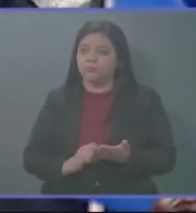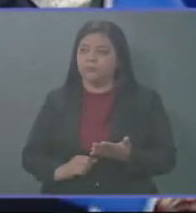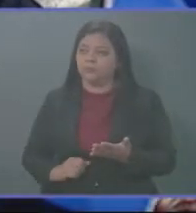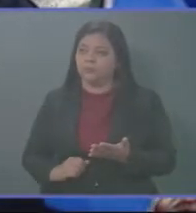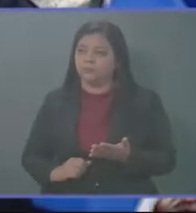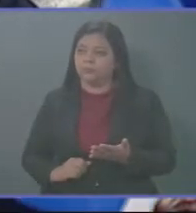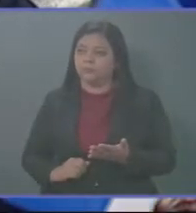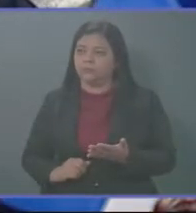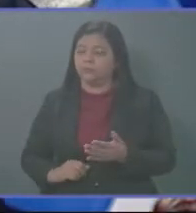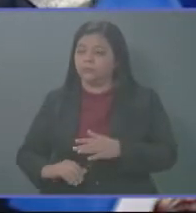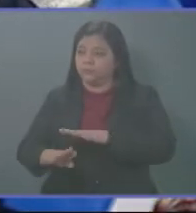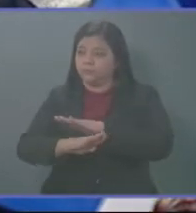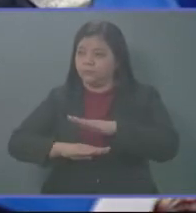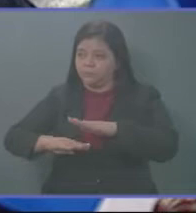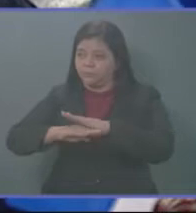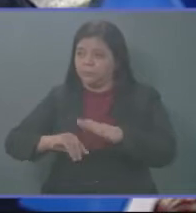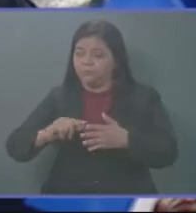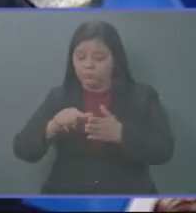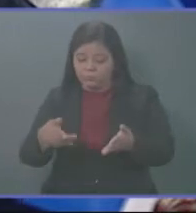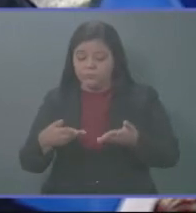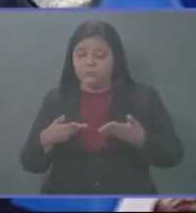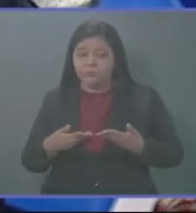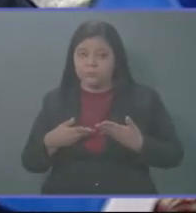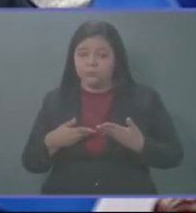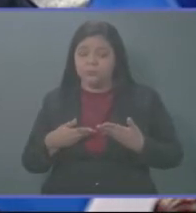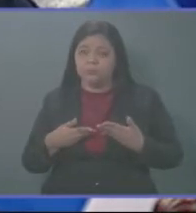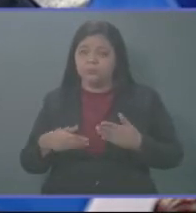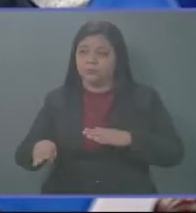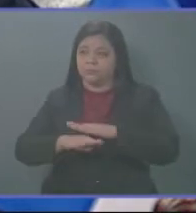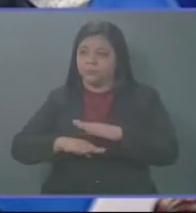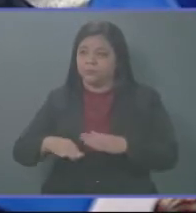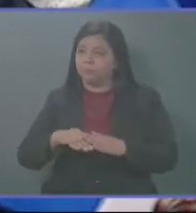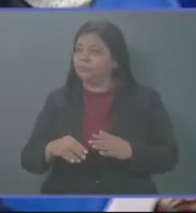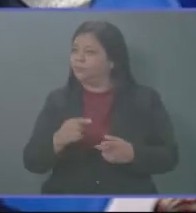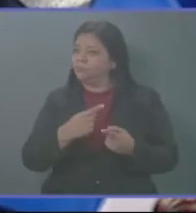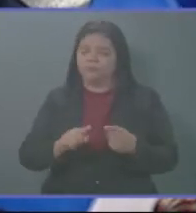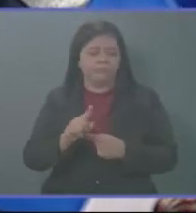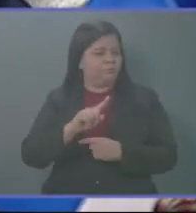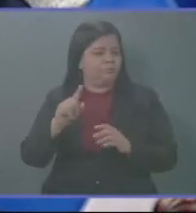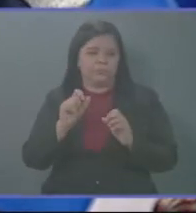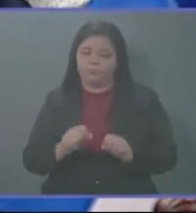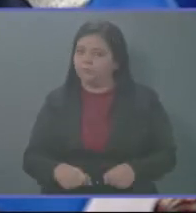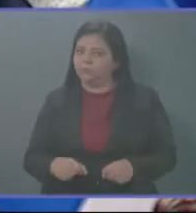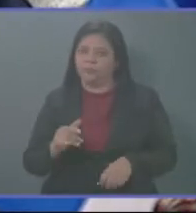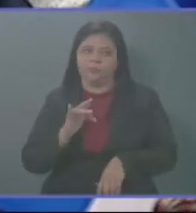que, partiendo de ese derecho fundamental que no puede ser tocado,